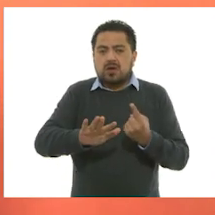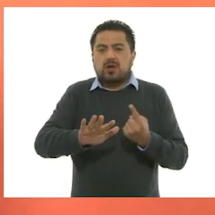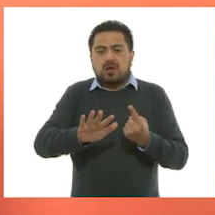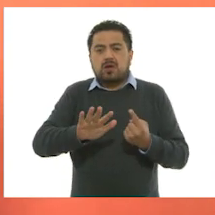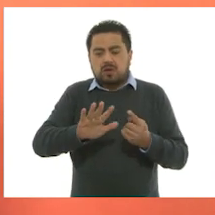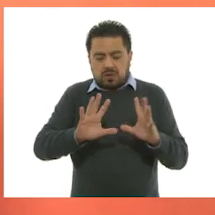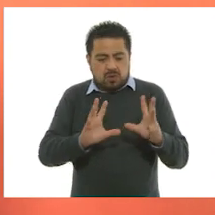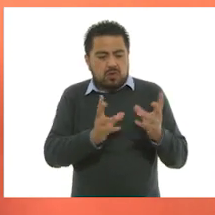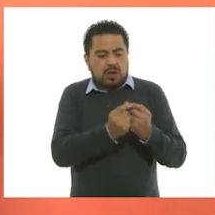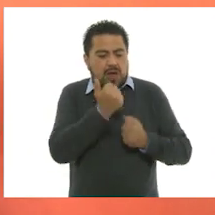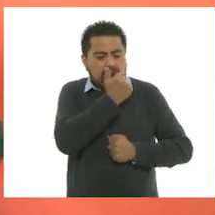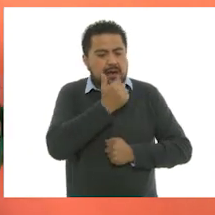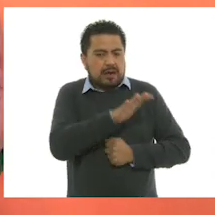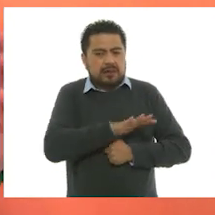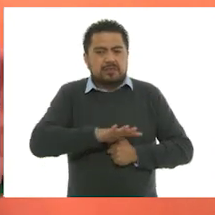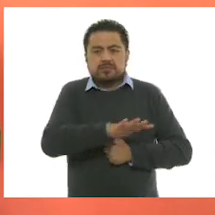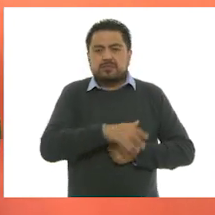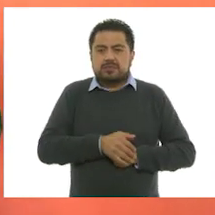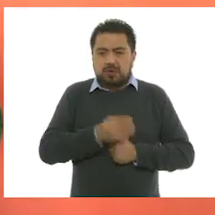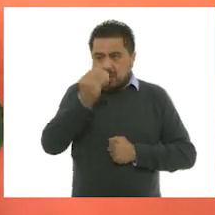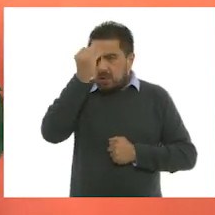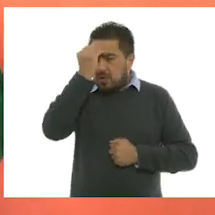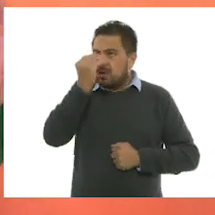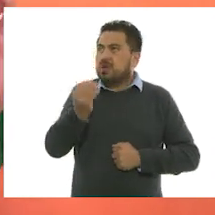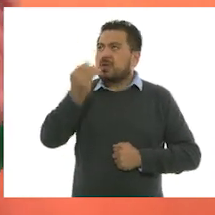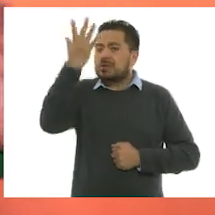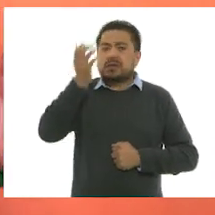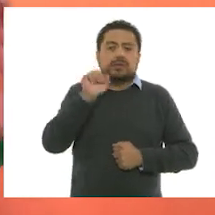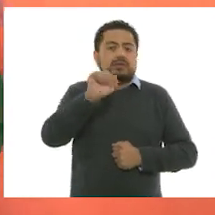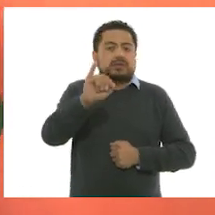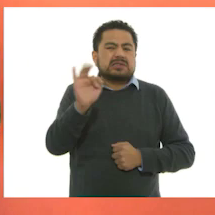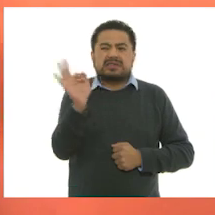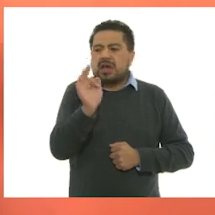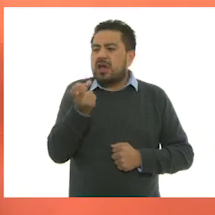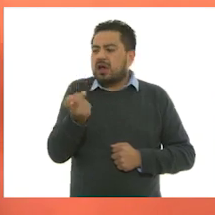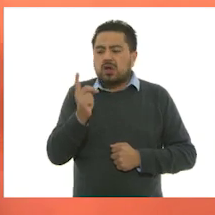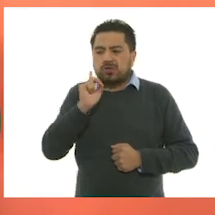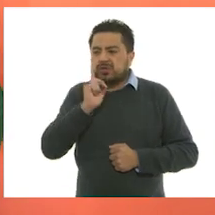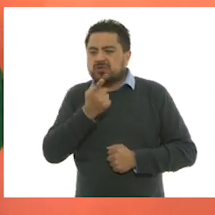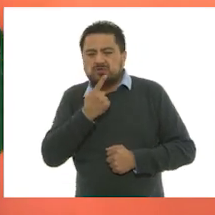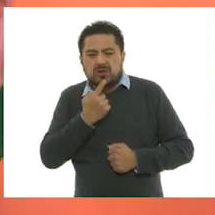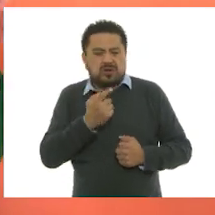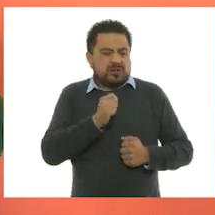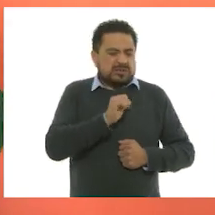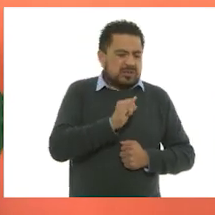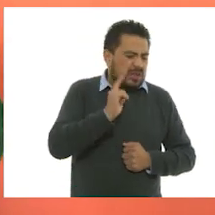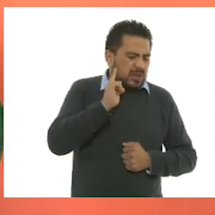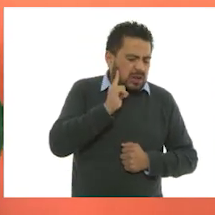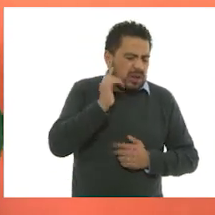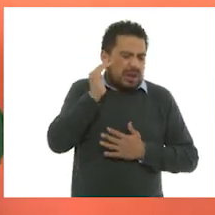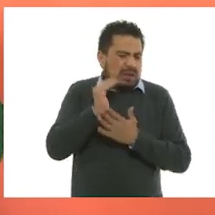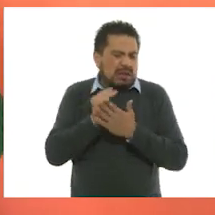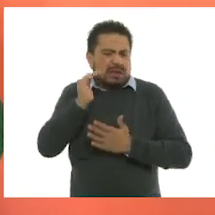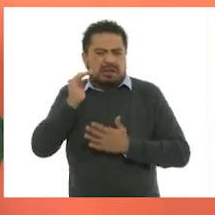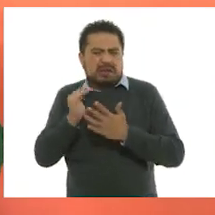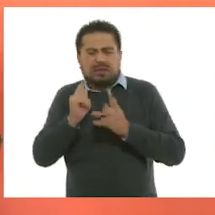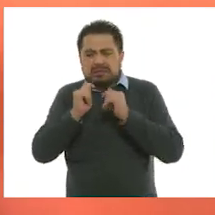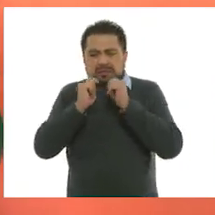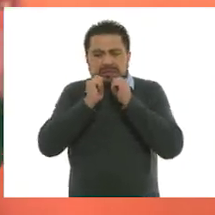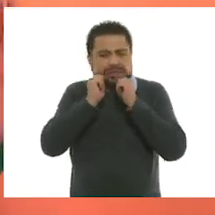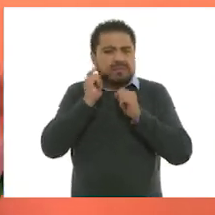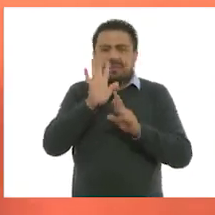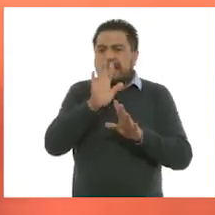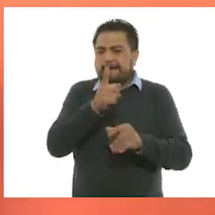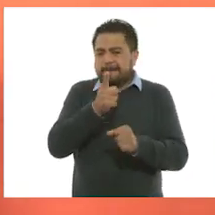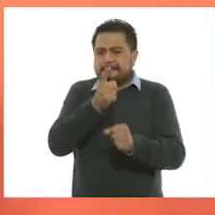grupo. De olvidarnos que si son sordos, que si no oyen, que se oyen poco, que si entienden. No, primero